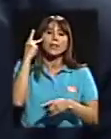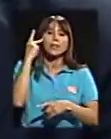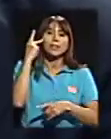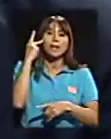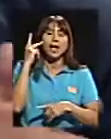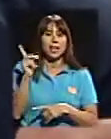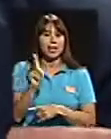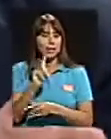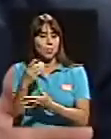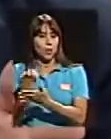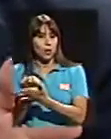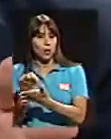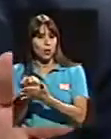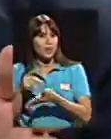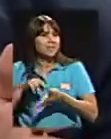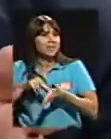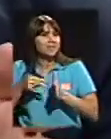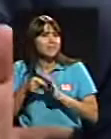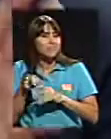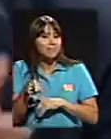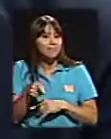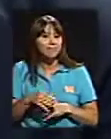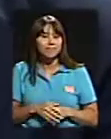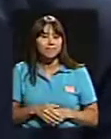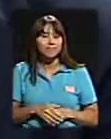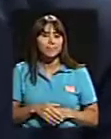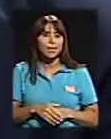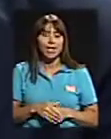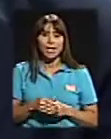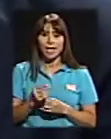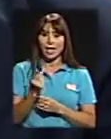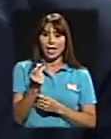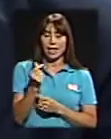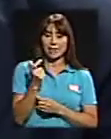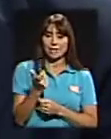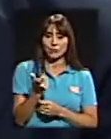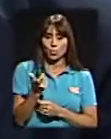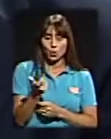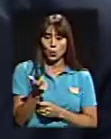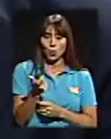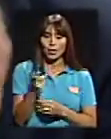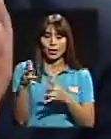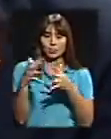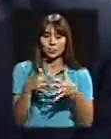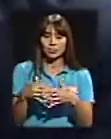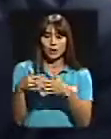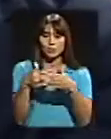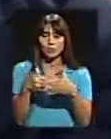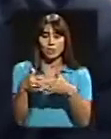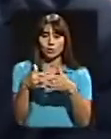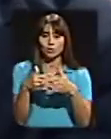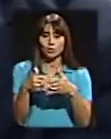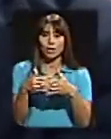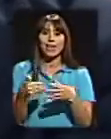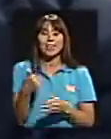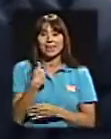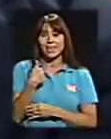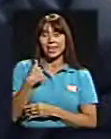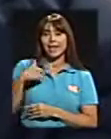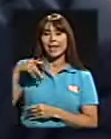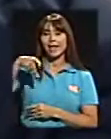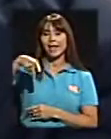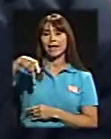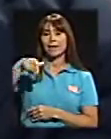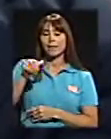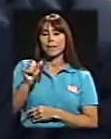circunstancia económica. ¿Qué quiero decir con eso? El Tesoro de los Estados Unidos tiene los pasivos, o sea,